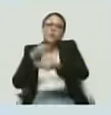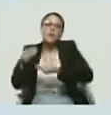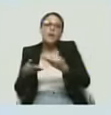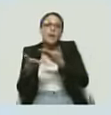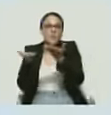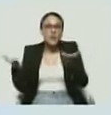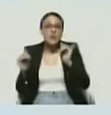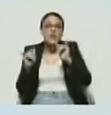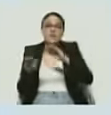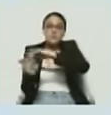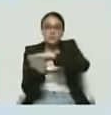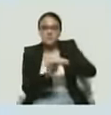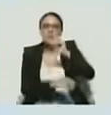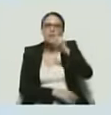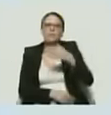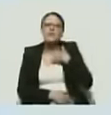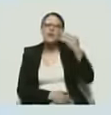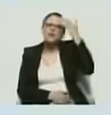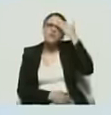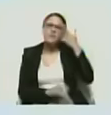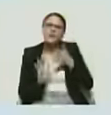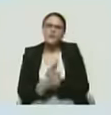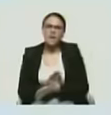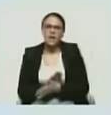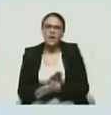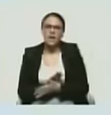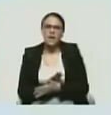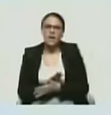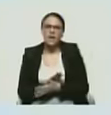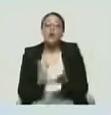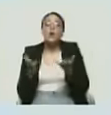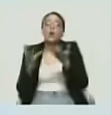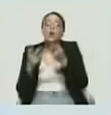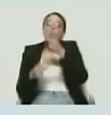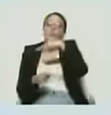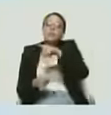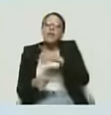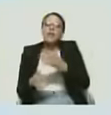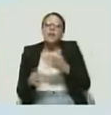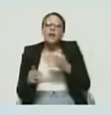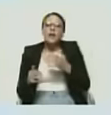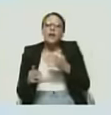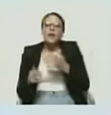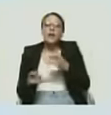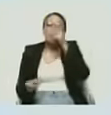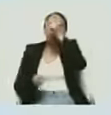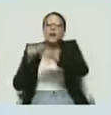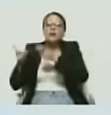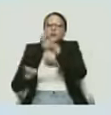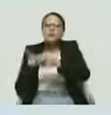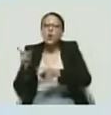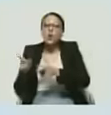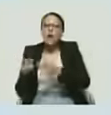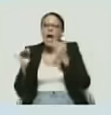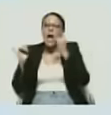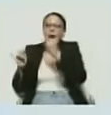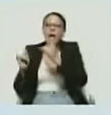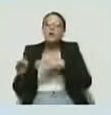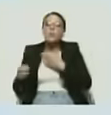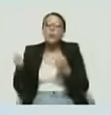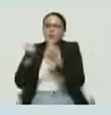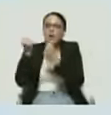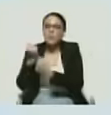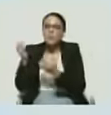también conocer, y si es posible, ¿con cuánto cuenta Estado, con cuánto personal humano cuenta esta